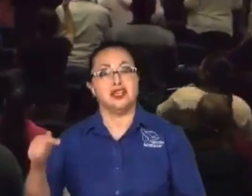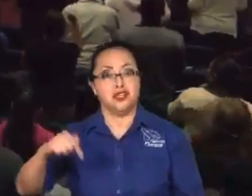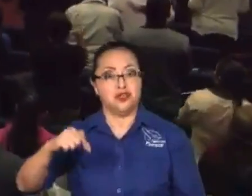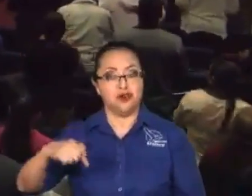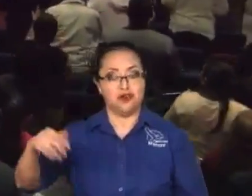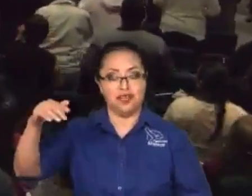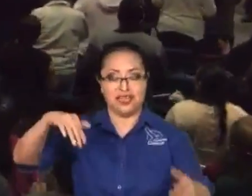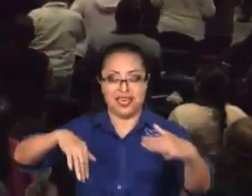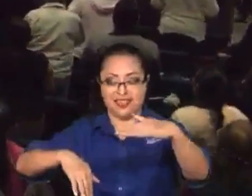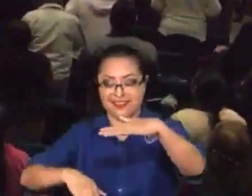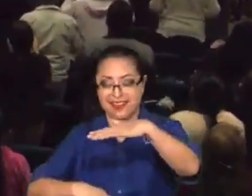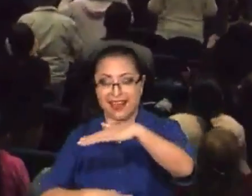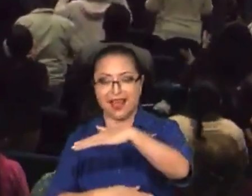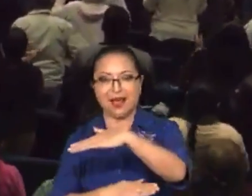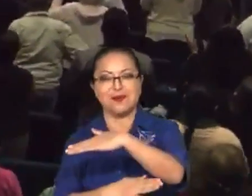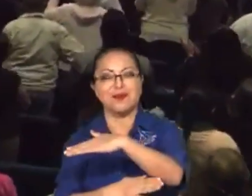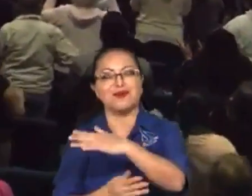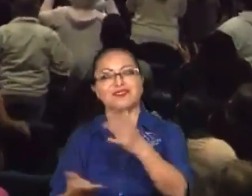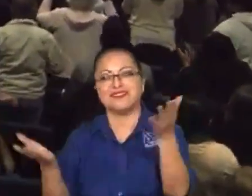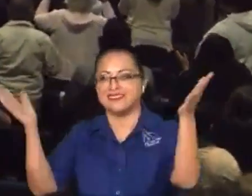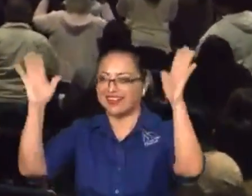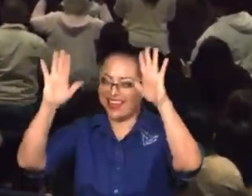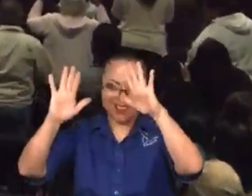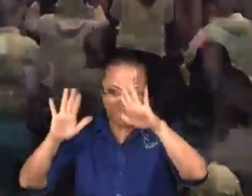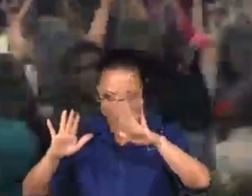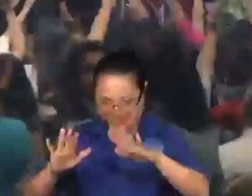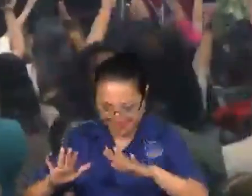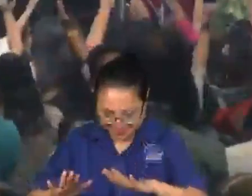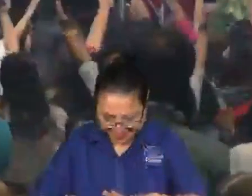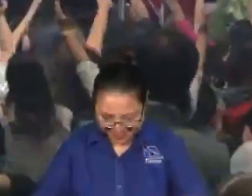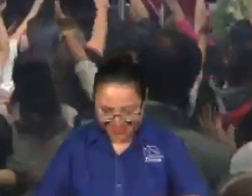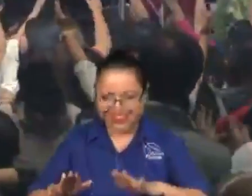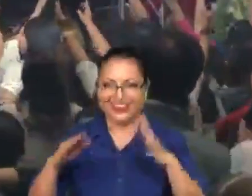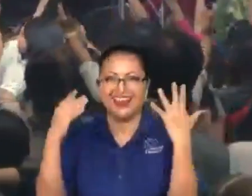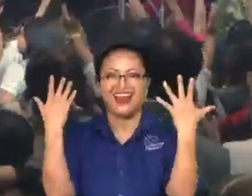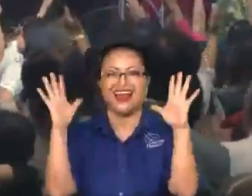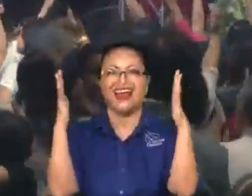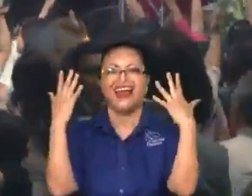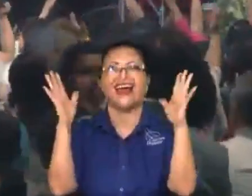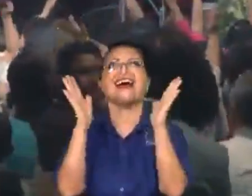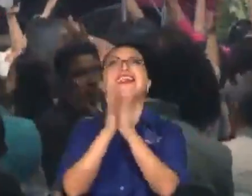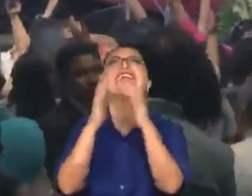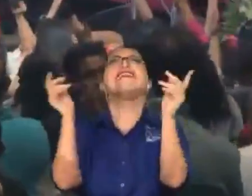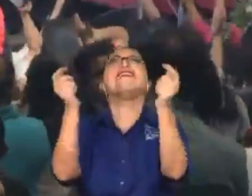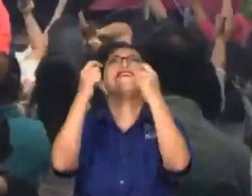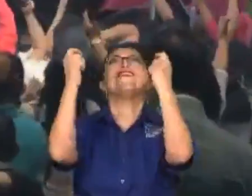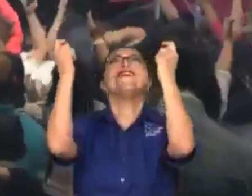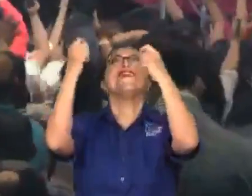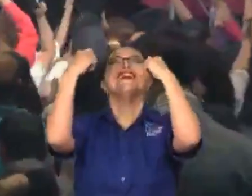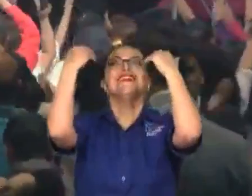Y hoy entramos a adorar, aleluya,